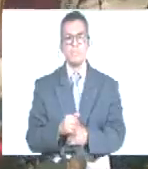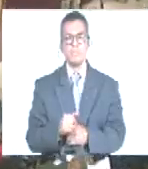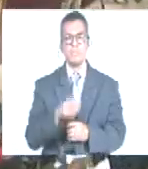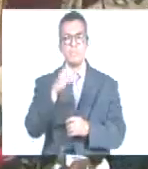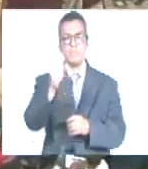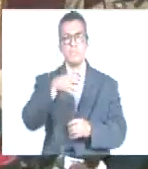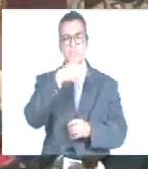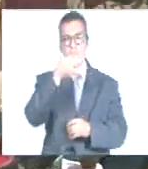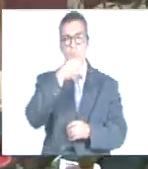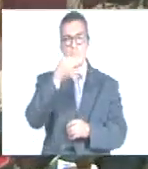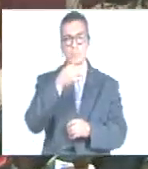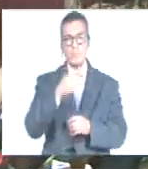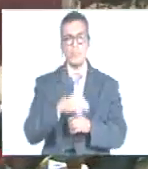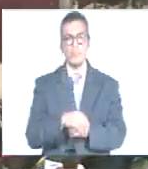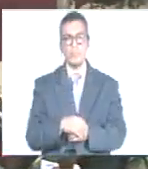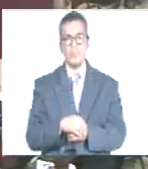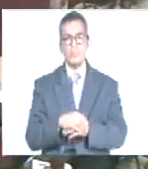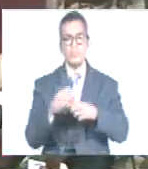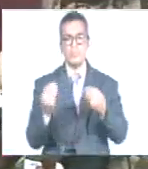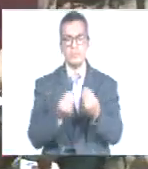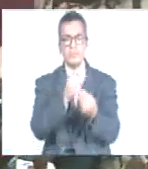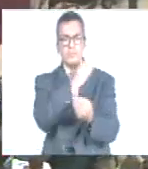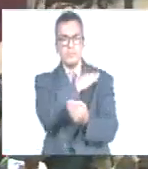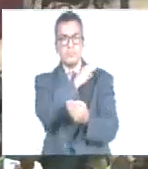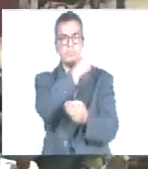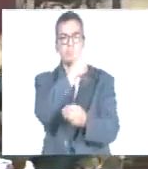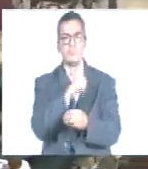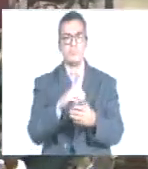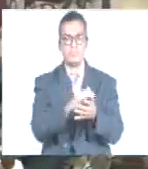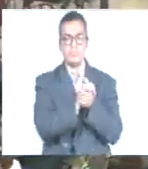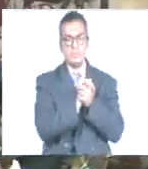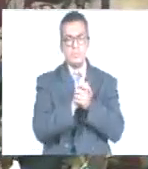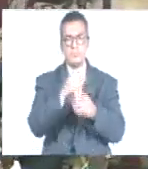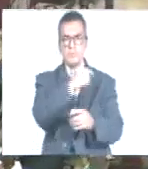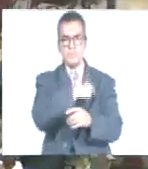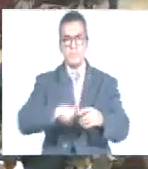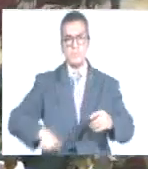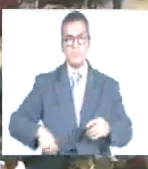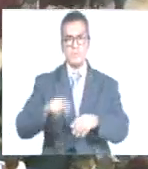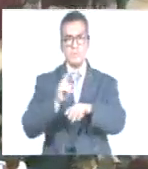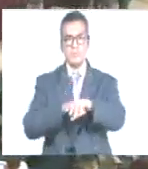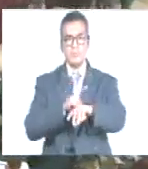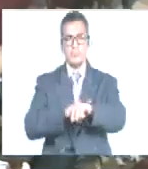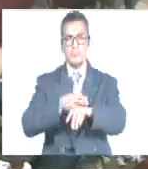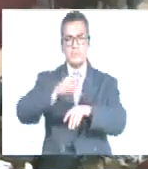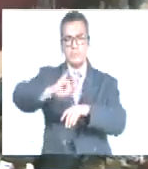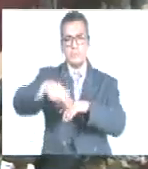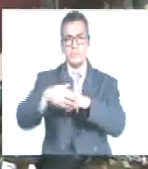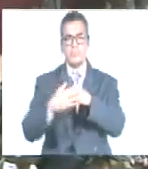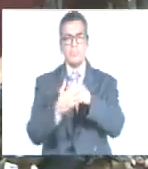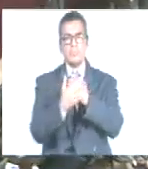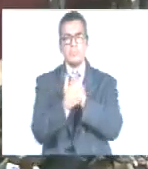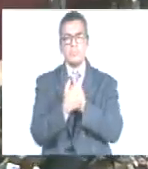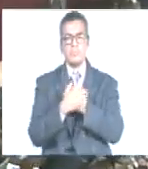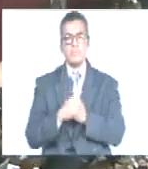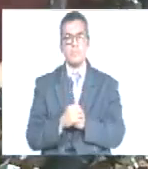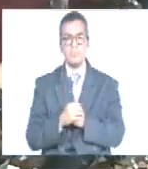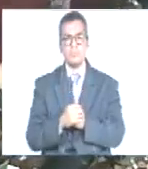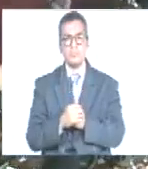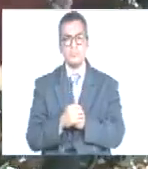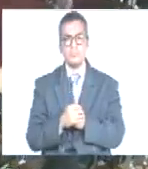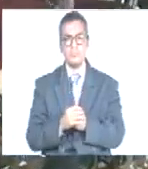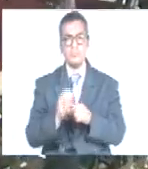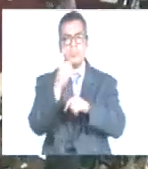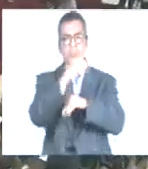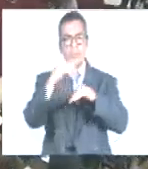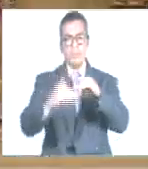Buenas tardes, Junta Directiva, estimado presidente doctor Jorge Rodríguez Gómez,